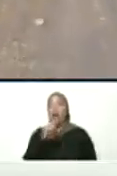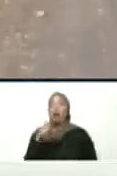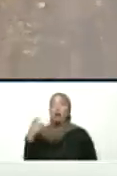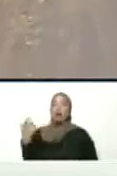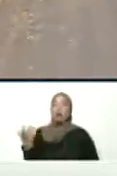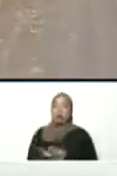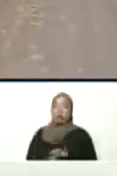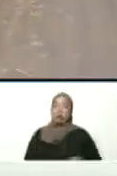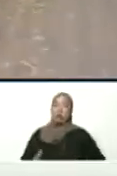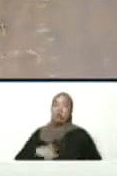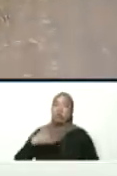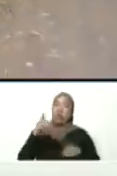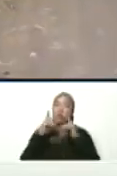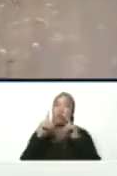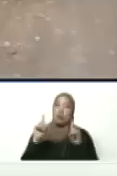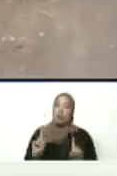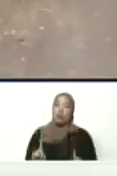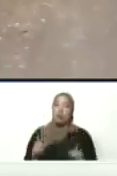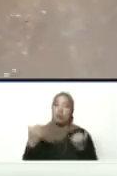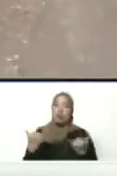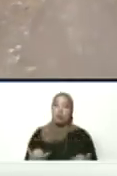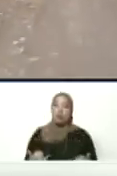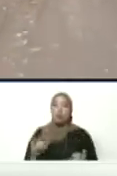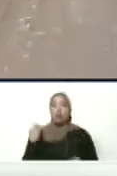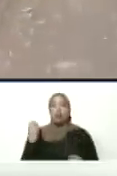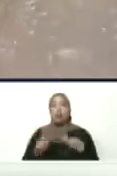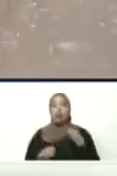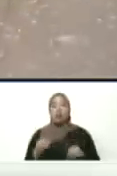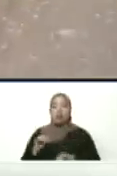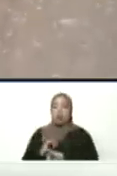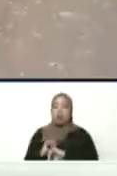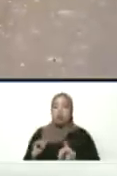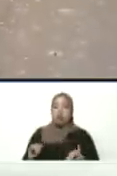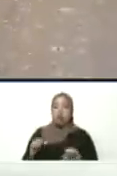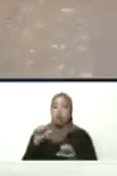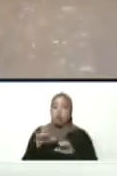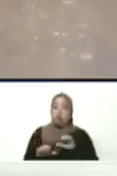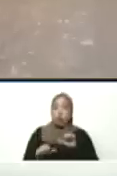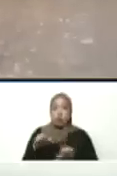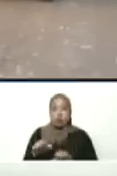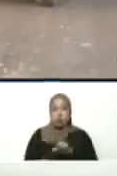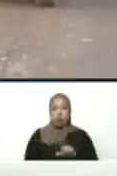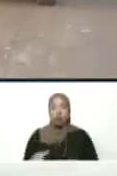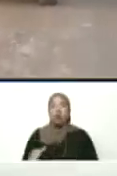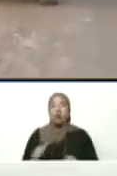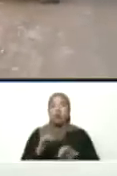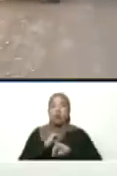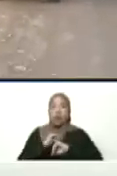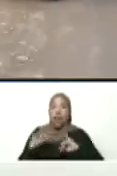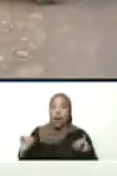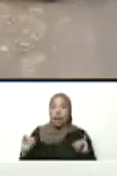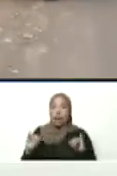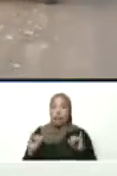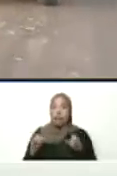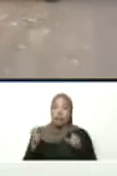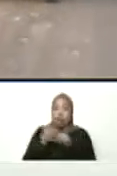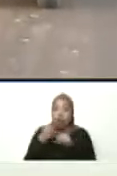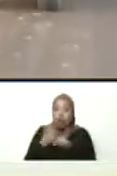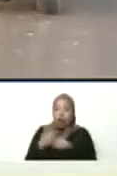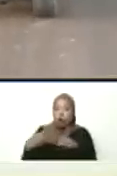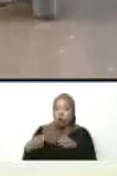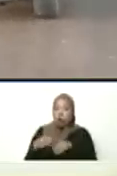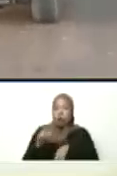timón, podemos decir que estamos en condiciones de cerrar un ciclo de expansión, de trabajo,